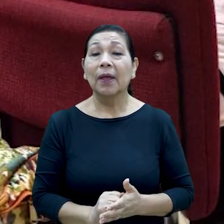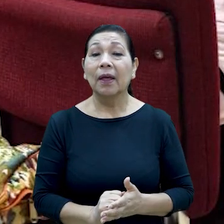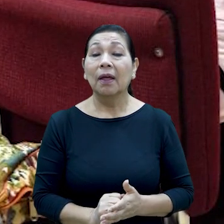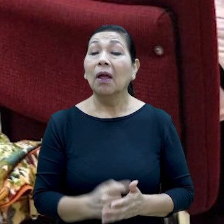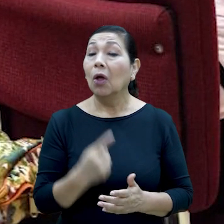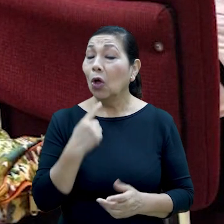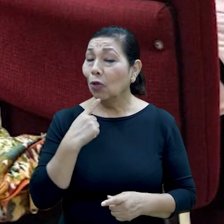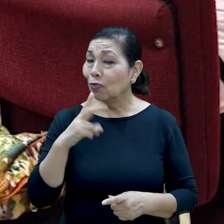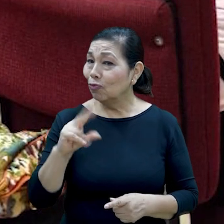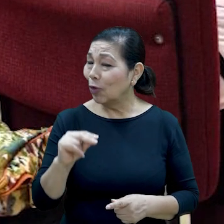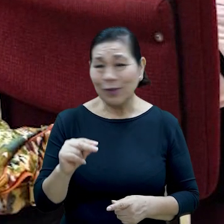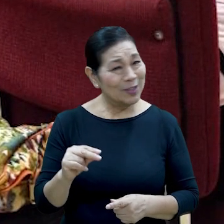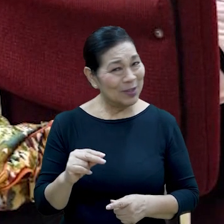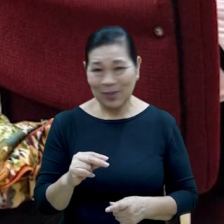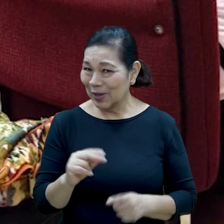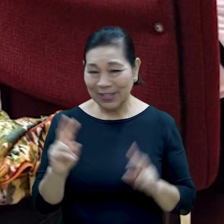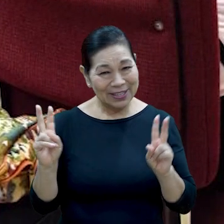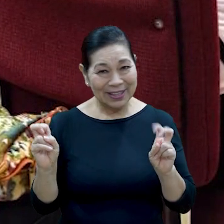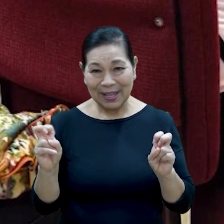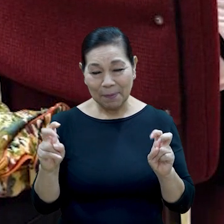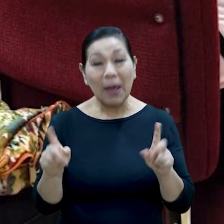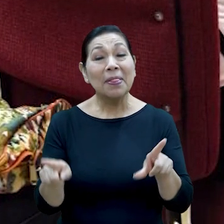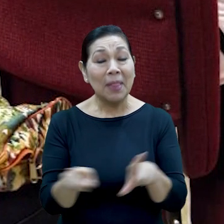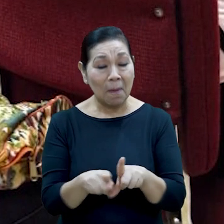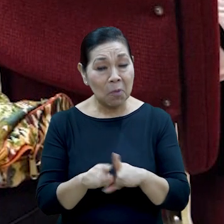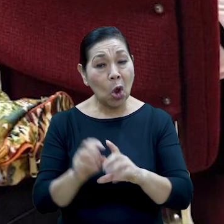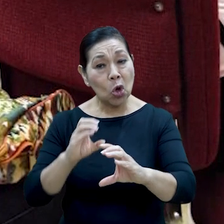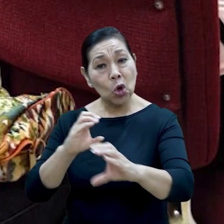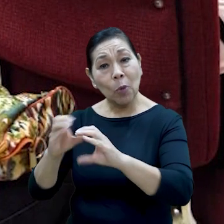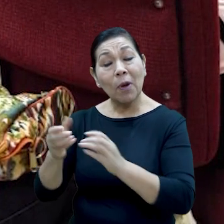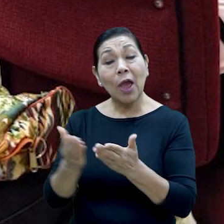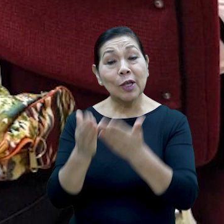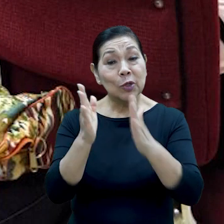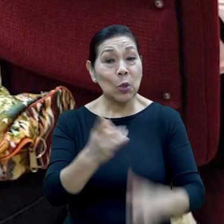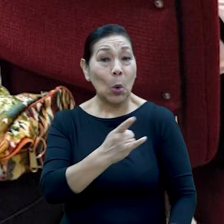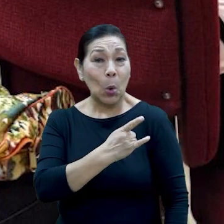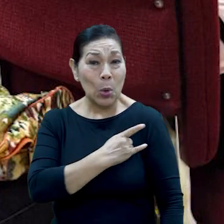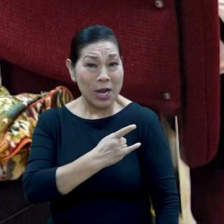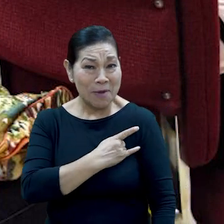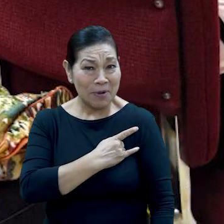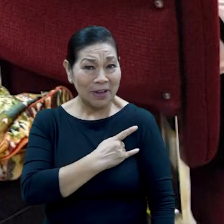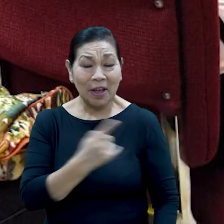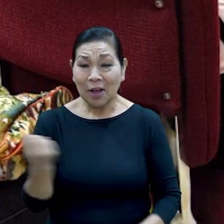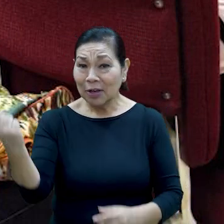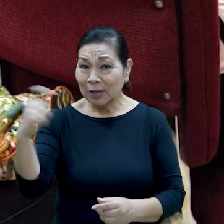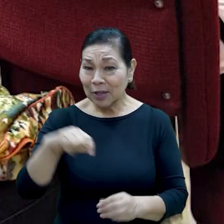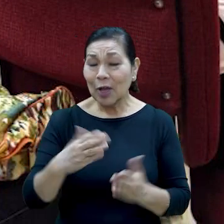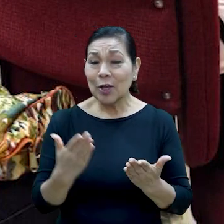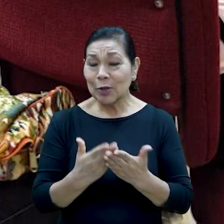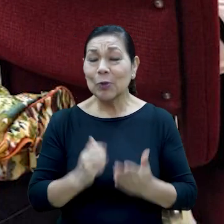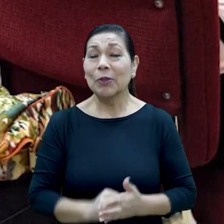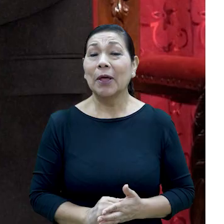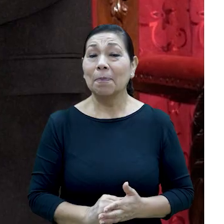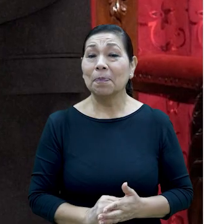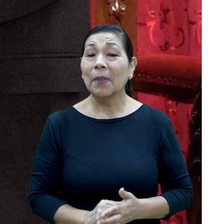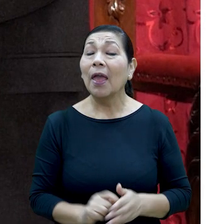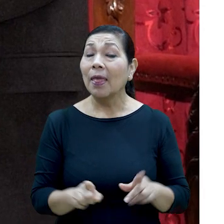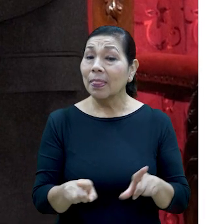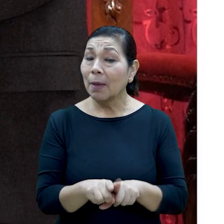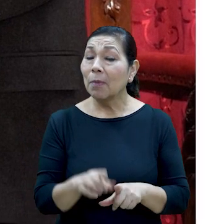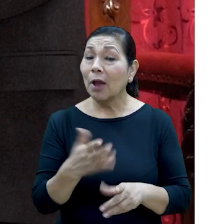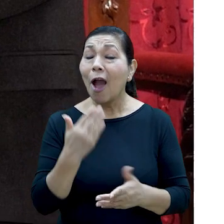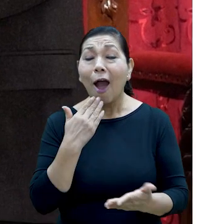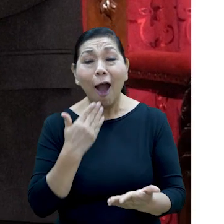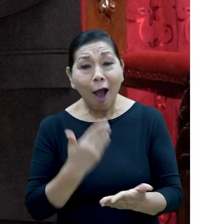Gutiérrez Tixe no solo disertó sobre este importante tema, sino que pudo conversar con estudiantes universitarios que asistieron al evento académico. El